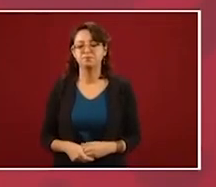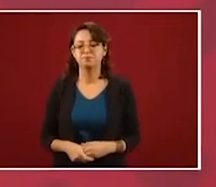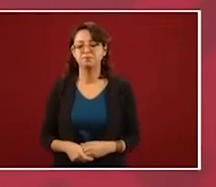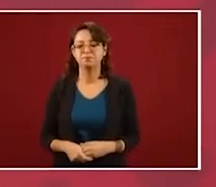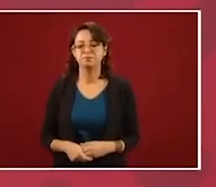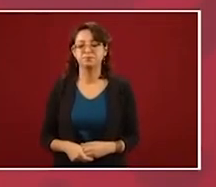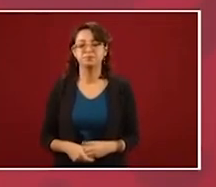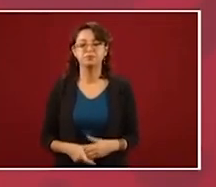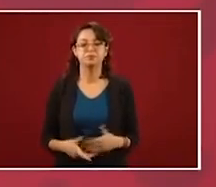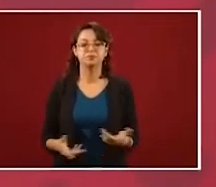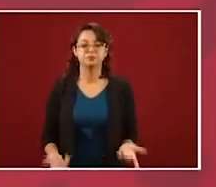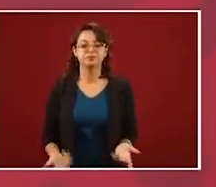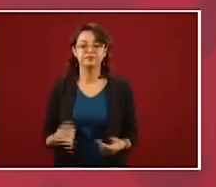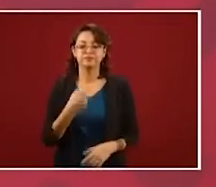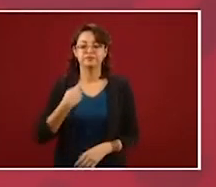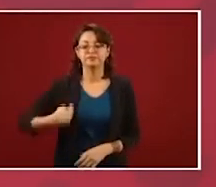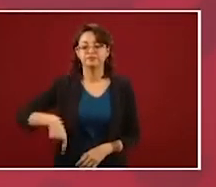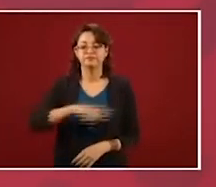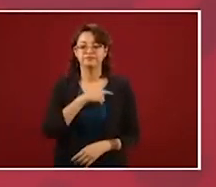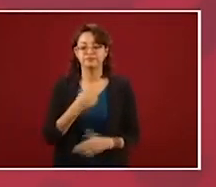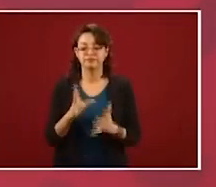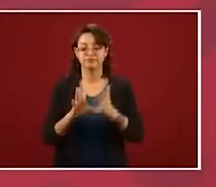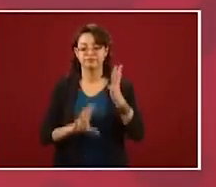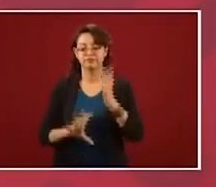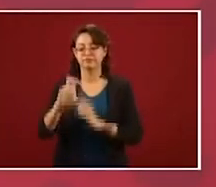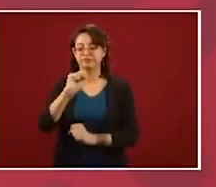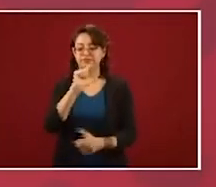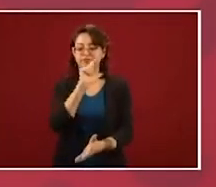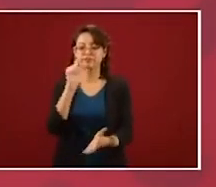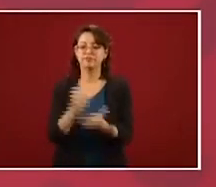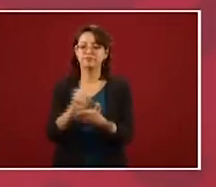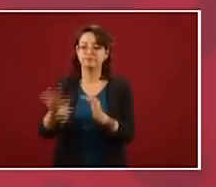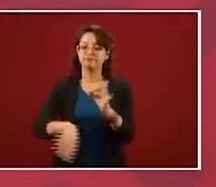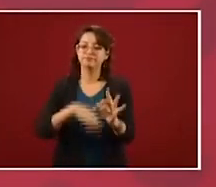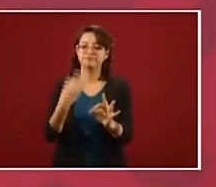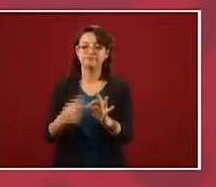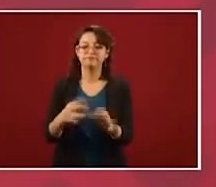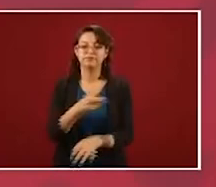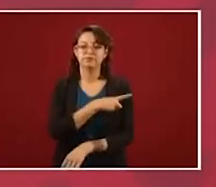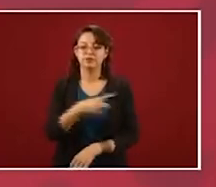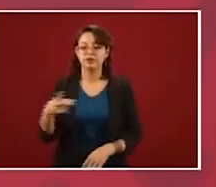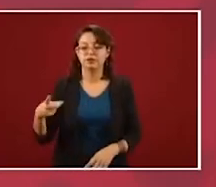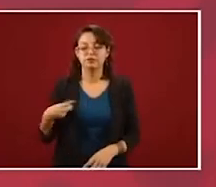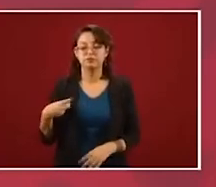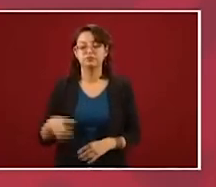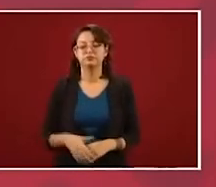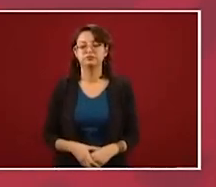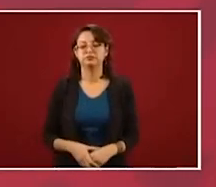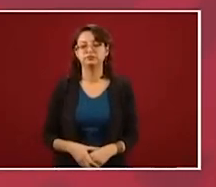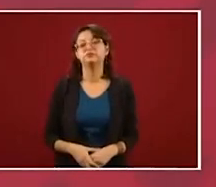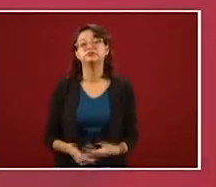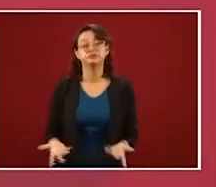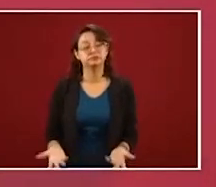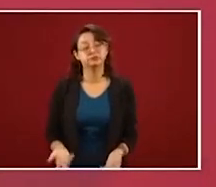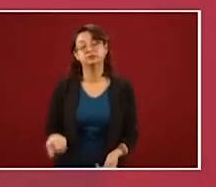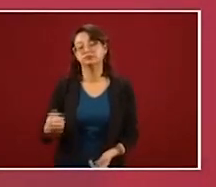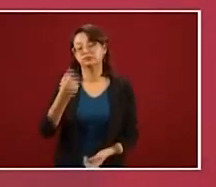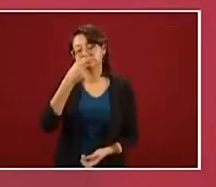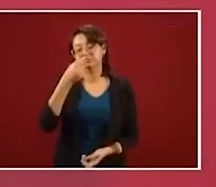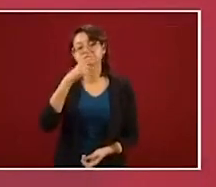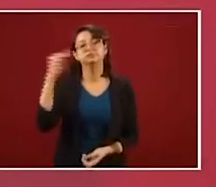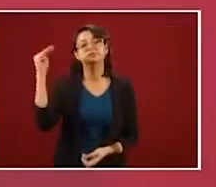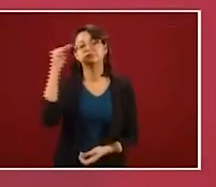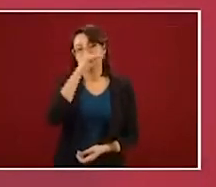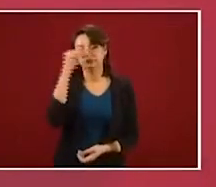Y nosotros tenemos que cumplir con la Constitución y con las leyes. Y no se van a cobrar